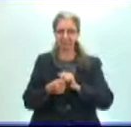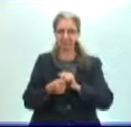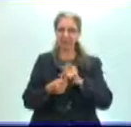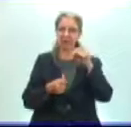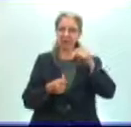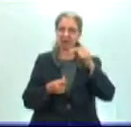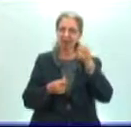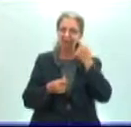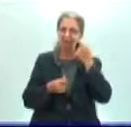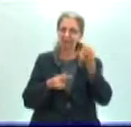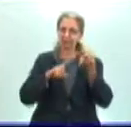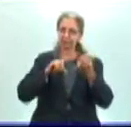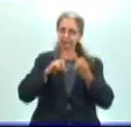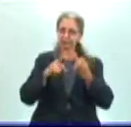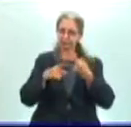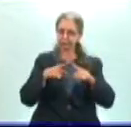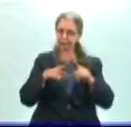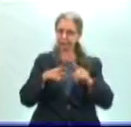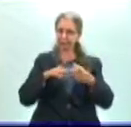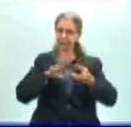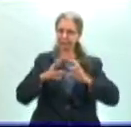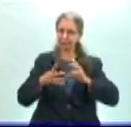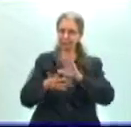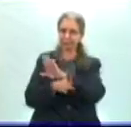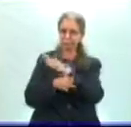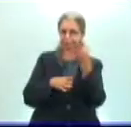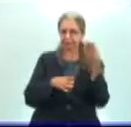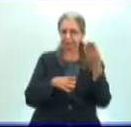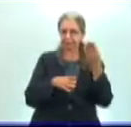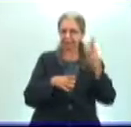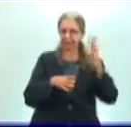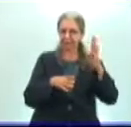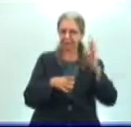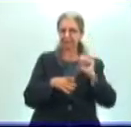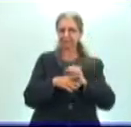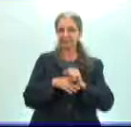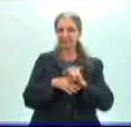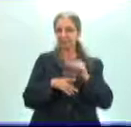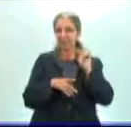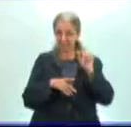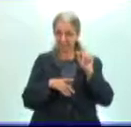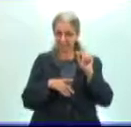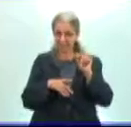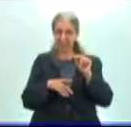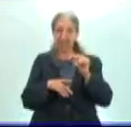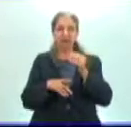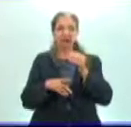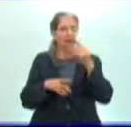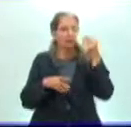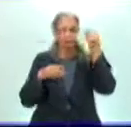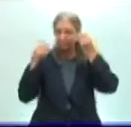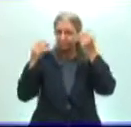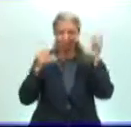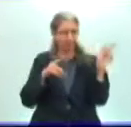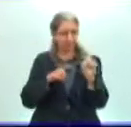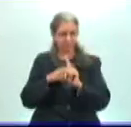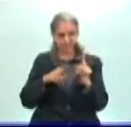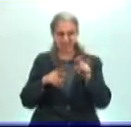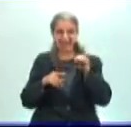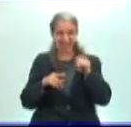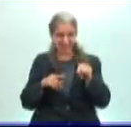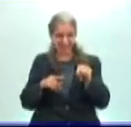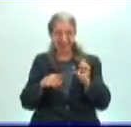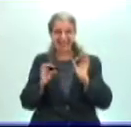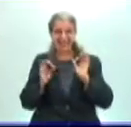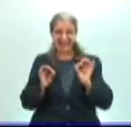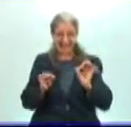manera lo puedes hacer para el segundo tensor. No te preocupes porque en tu libro hay un ejercicio